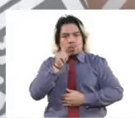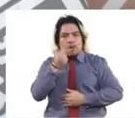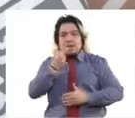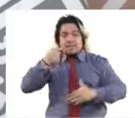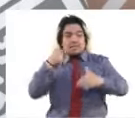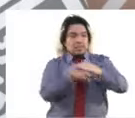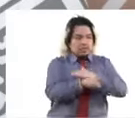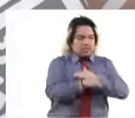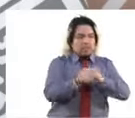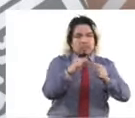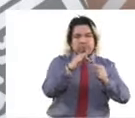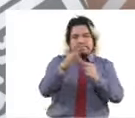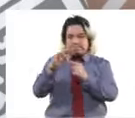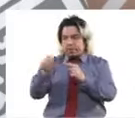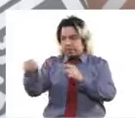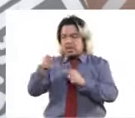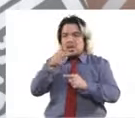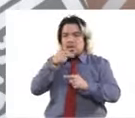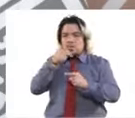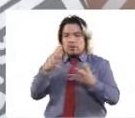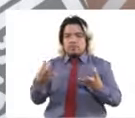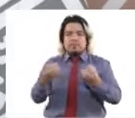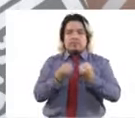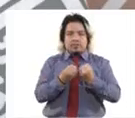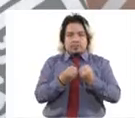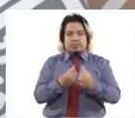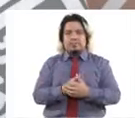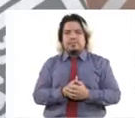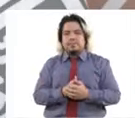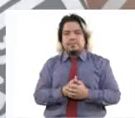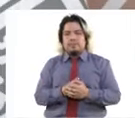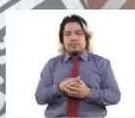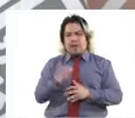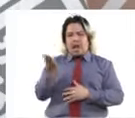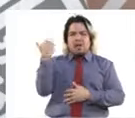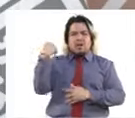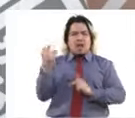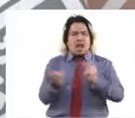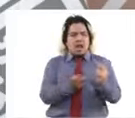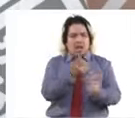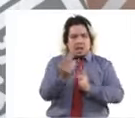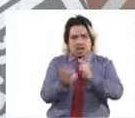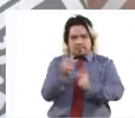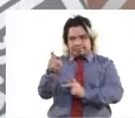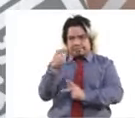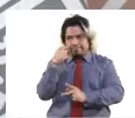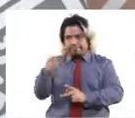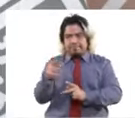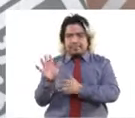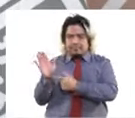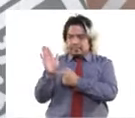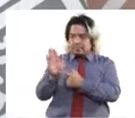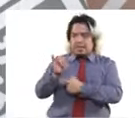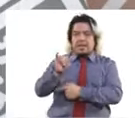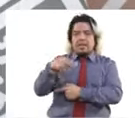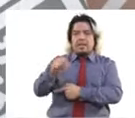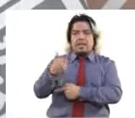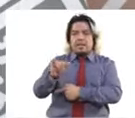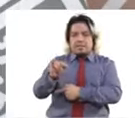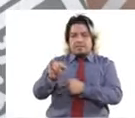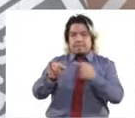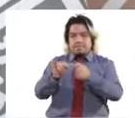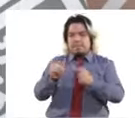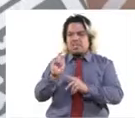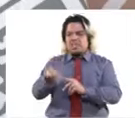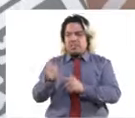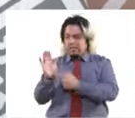y guiado también en gran parte a la policía. La última encuesta nacional de seguridad pública urbana, publicada por el INEGI, muestra cómo